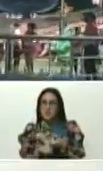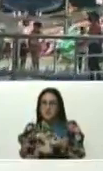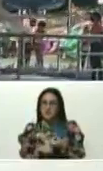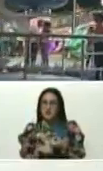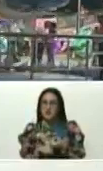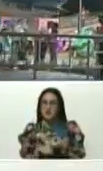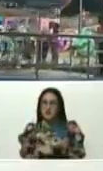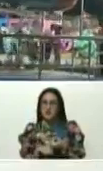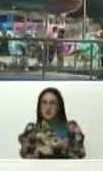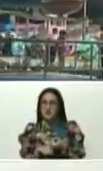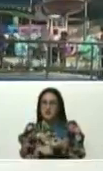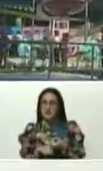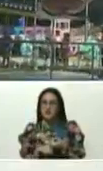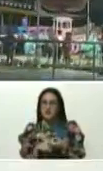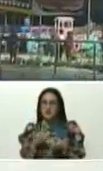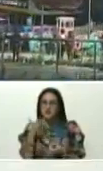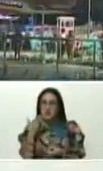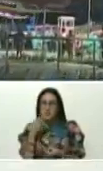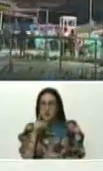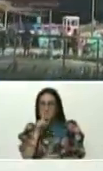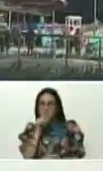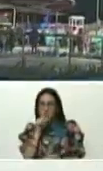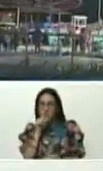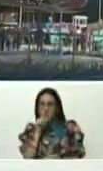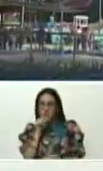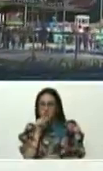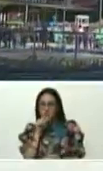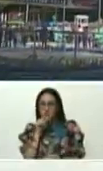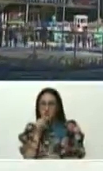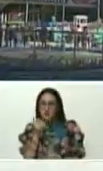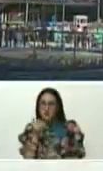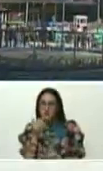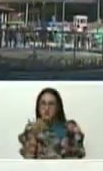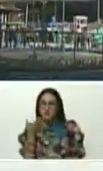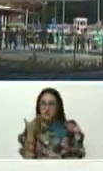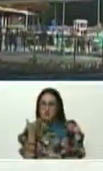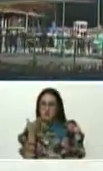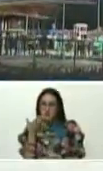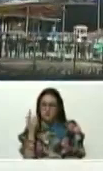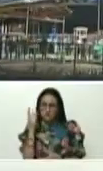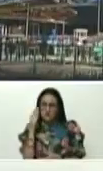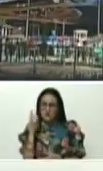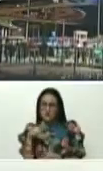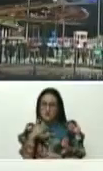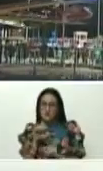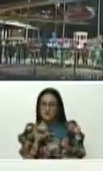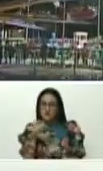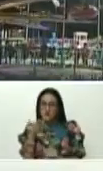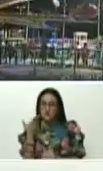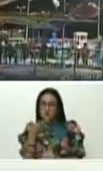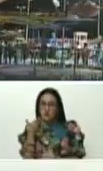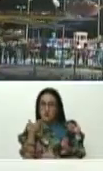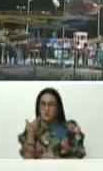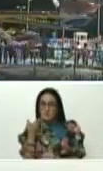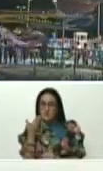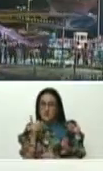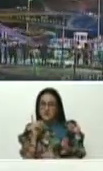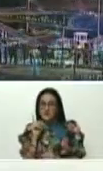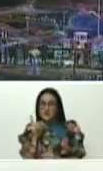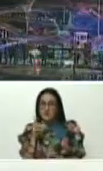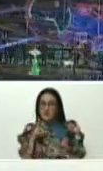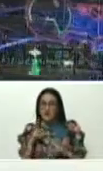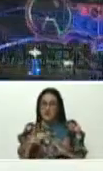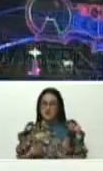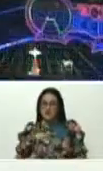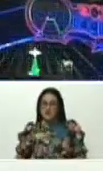preparé su sopita de pollo, le dejé caldito. Ustedes saben que después que prepara la sopita de pollo, debes dejar